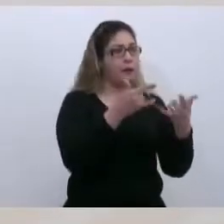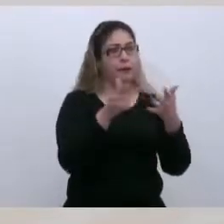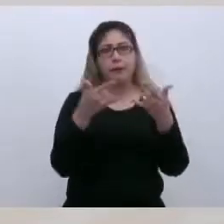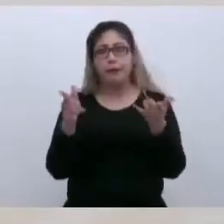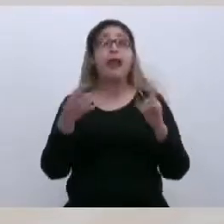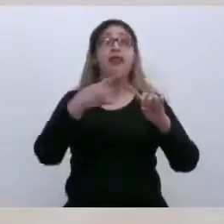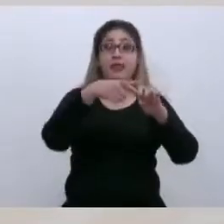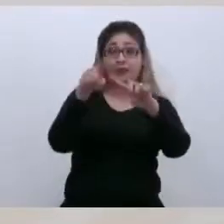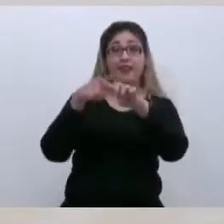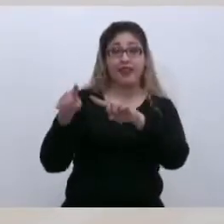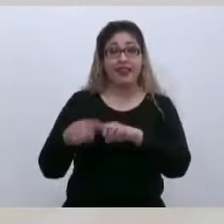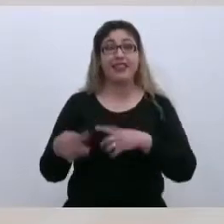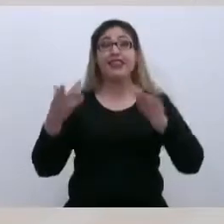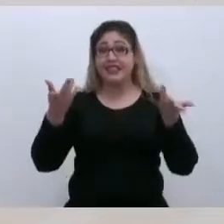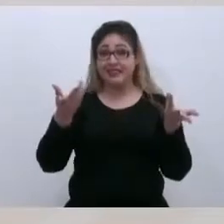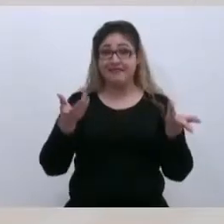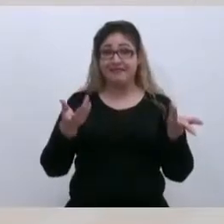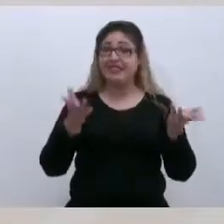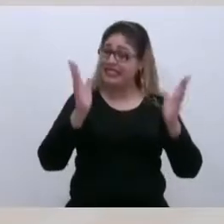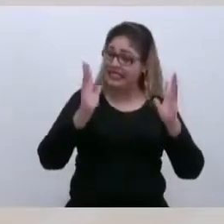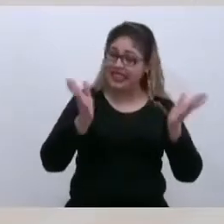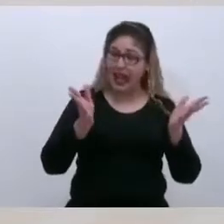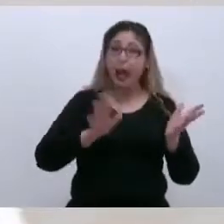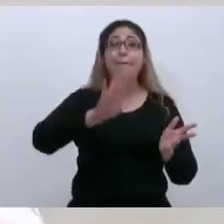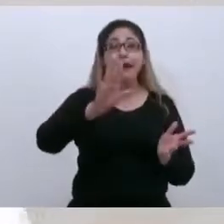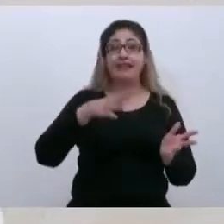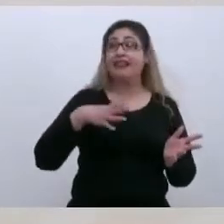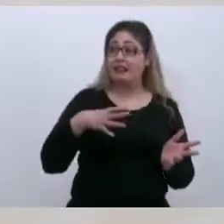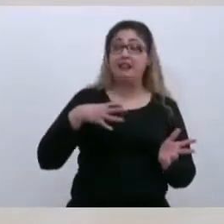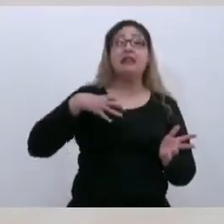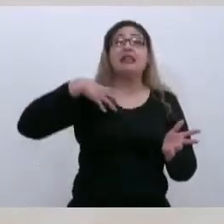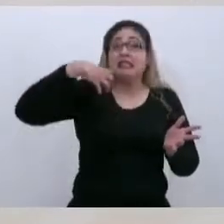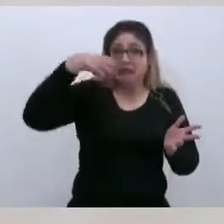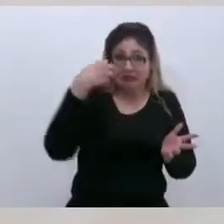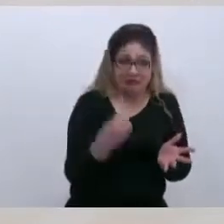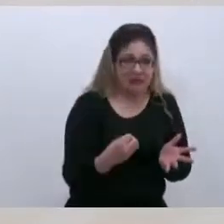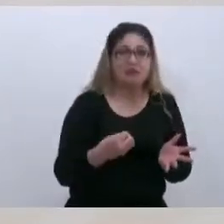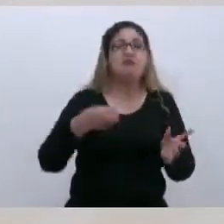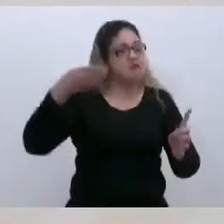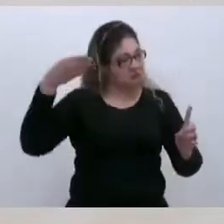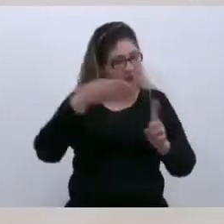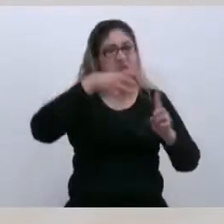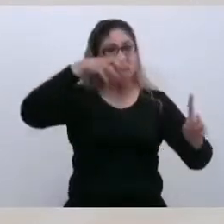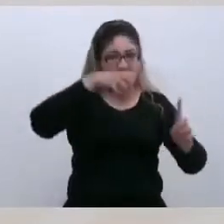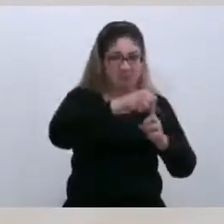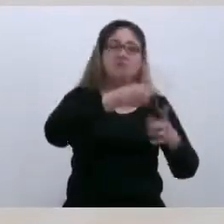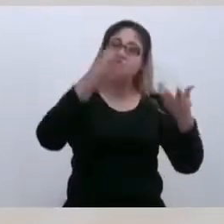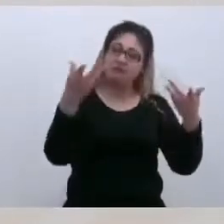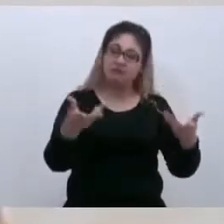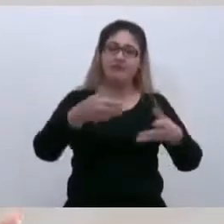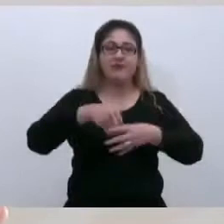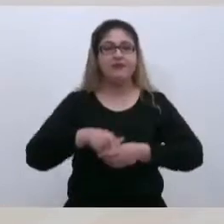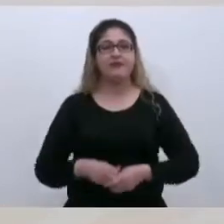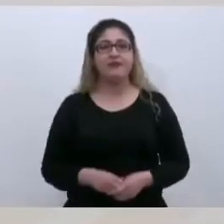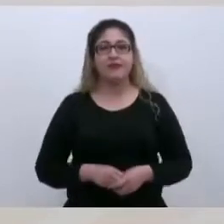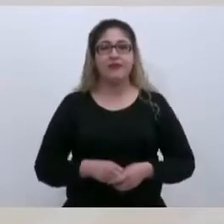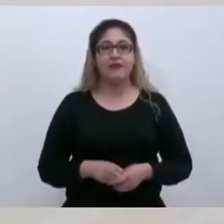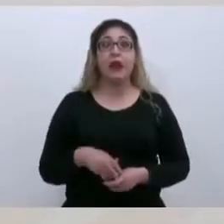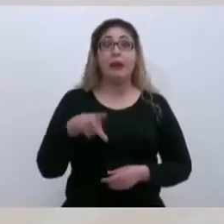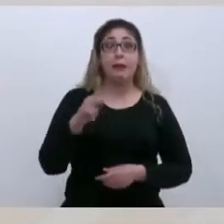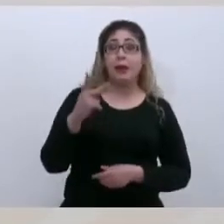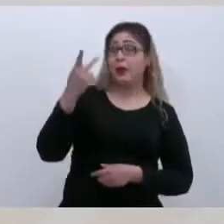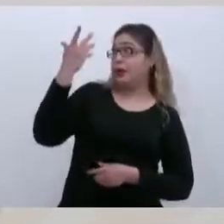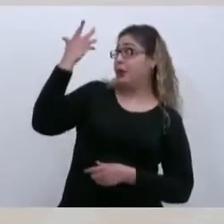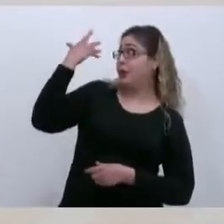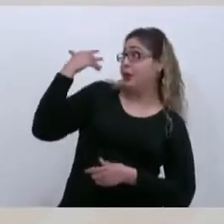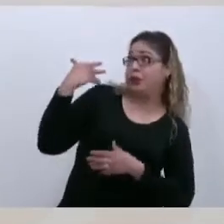duda es una demostración del trabajo conjunto, del trabajo en equipo, y de demostrar que eso que está fragmentado